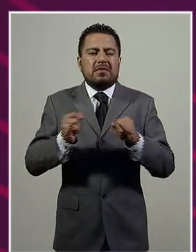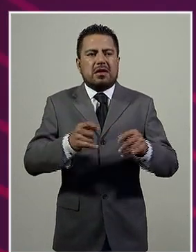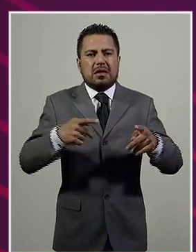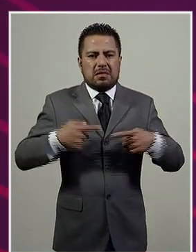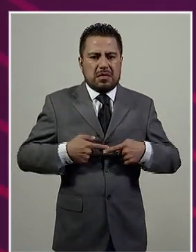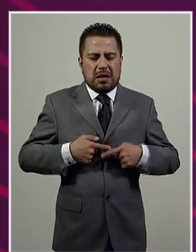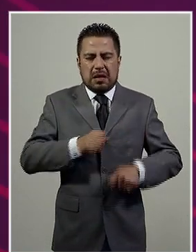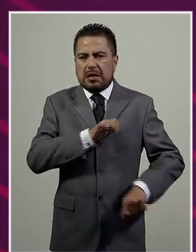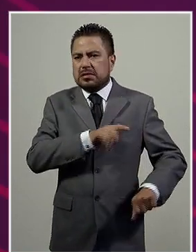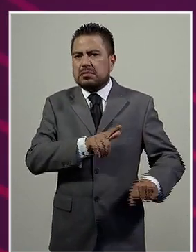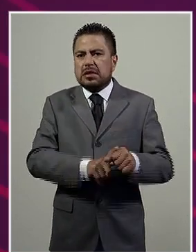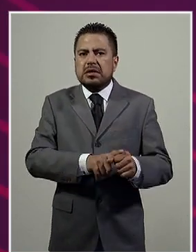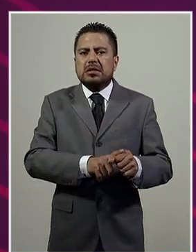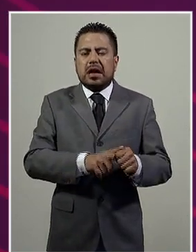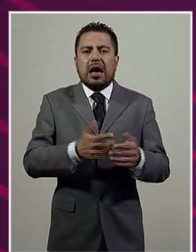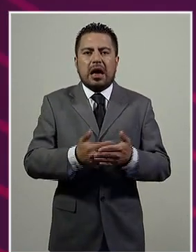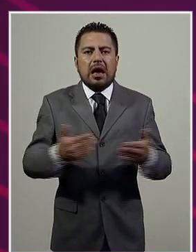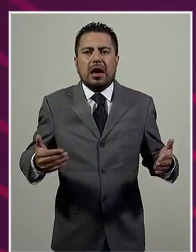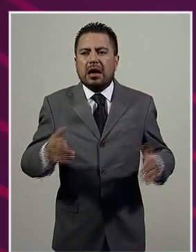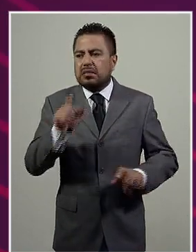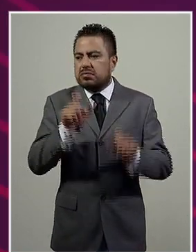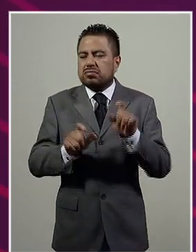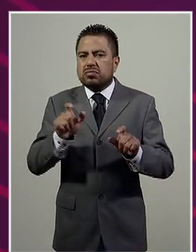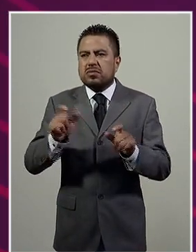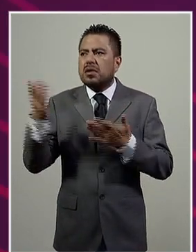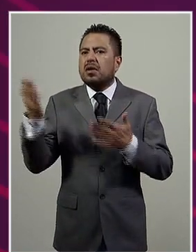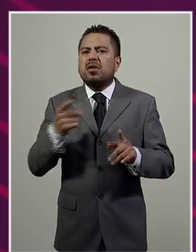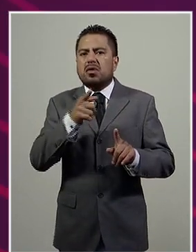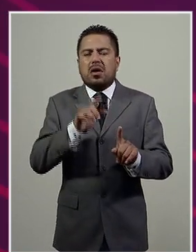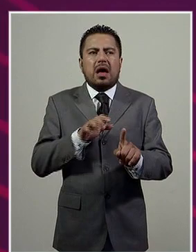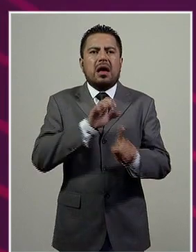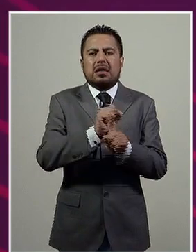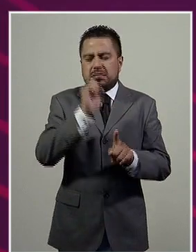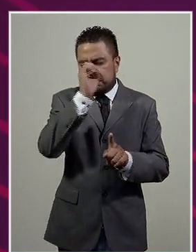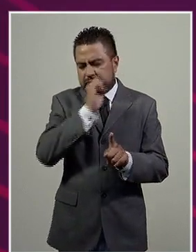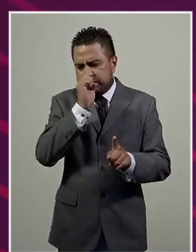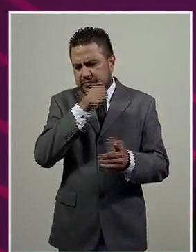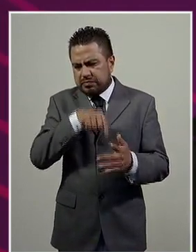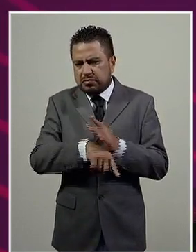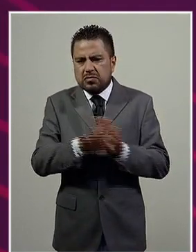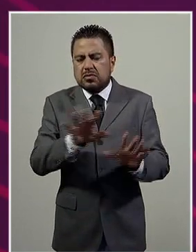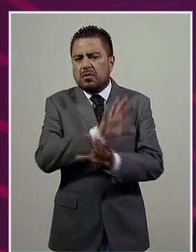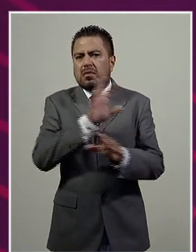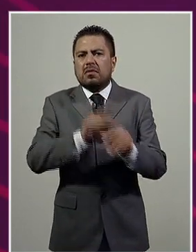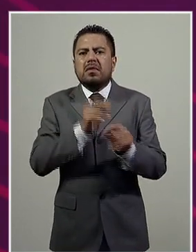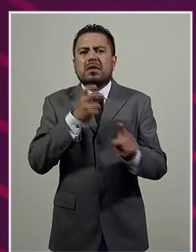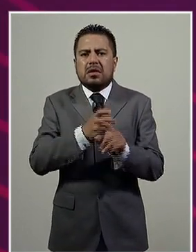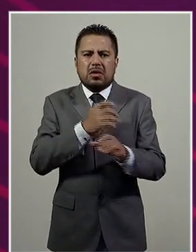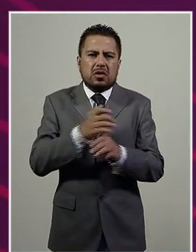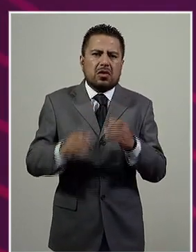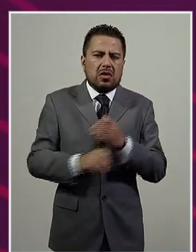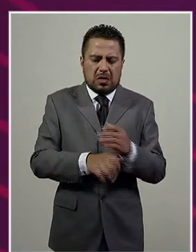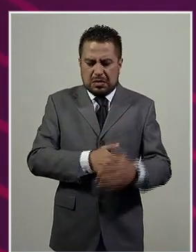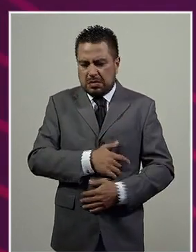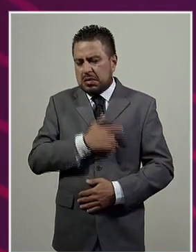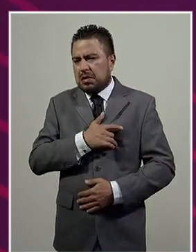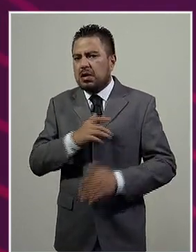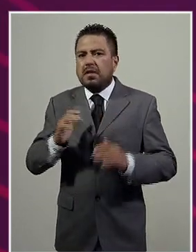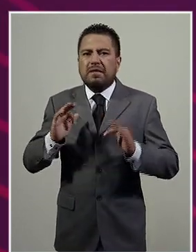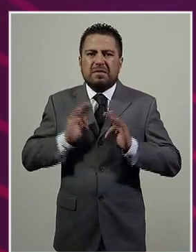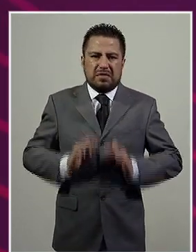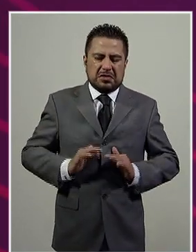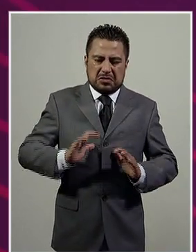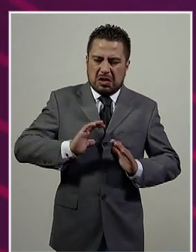particular, ¿no? Entonces la categoría viene de lo que tú alcanzas a observar, que son todas estas cosas de nuestra apariencia física.